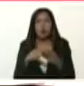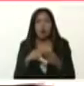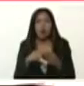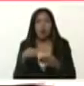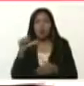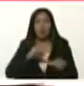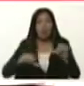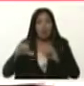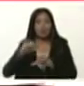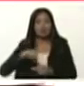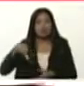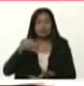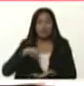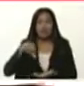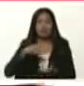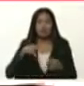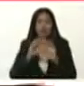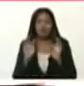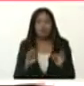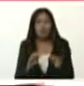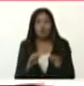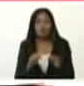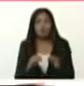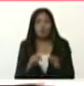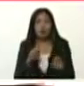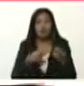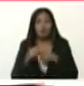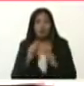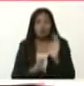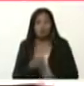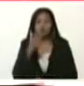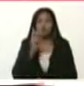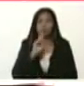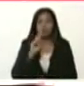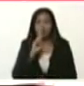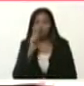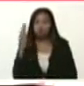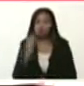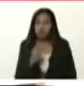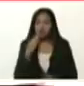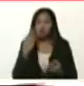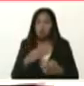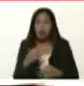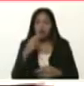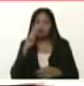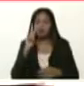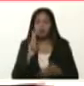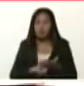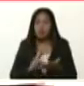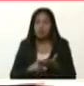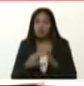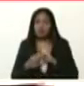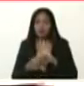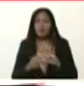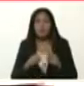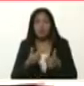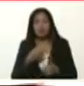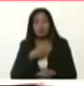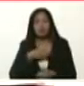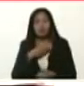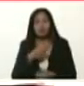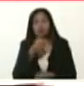aquello, sin especulación, que llegue. Y cuando arranquemos en la misión Venezuela Bella, ahora en